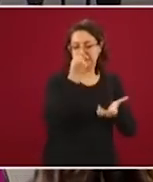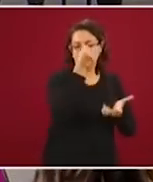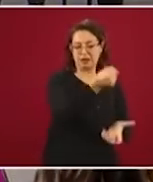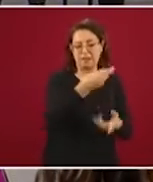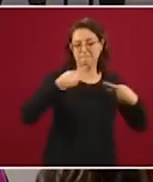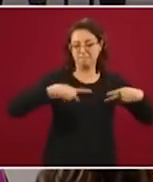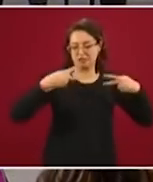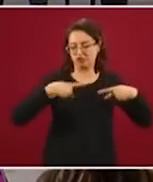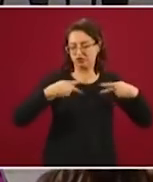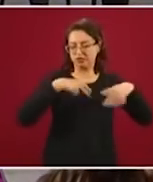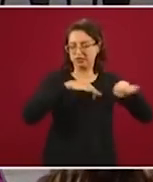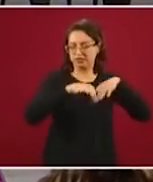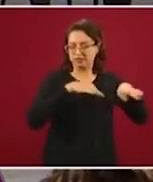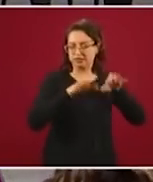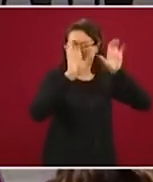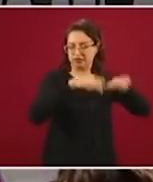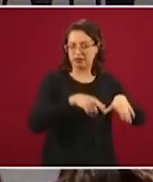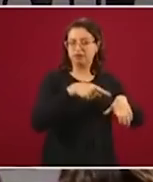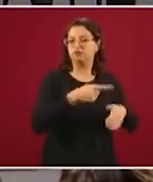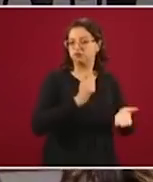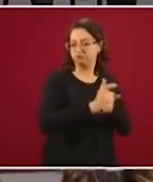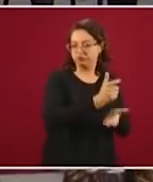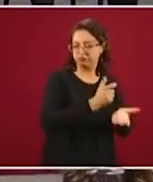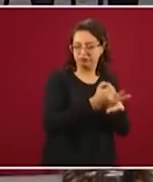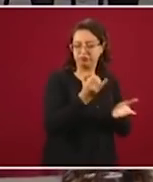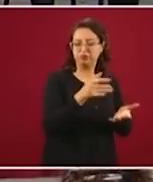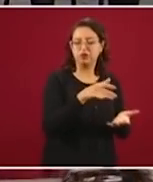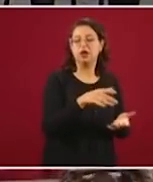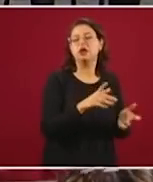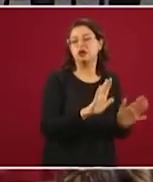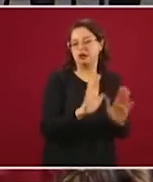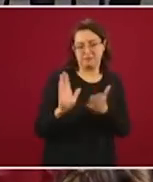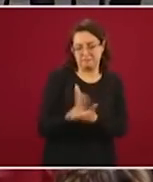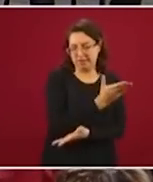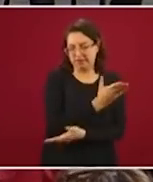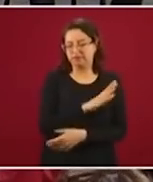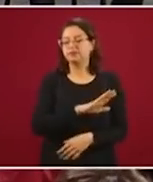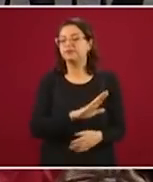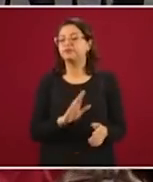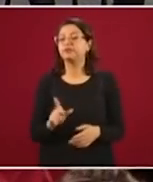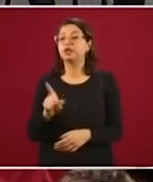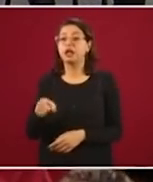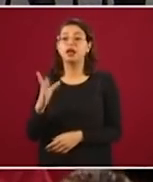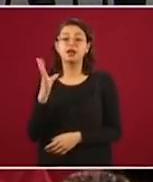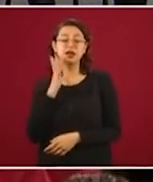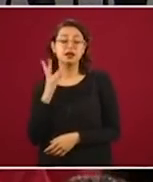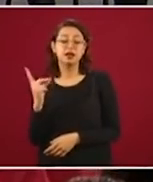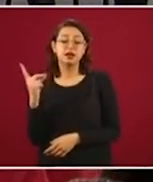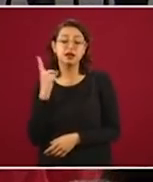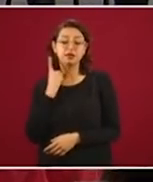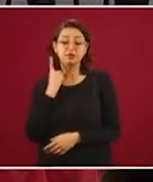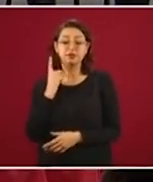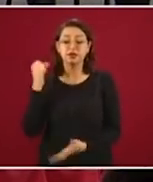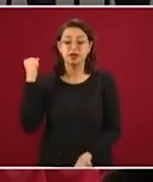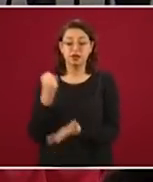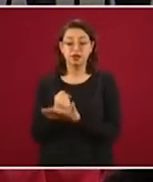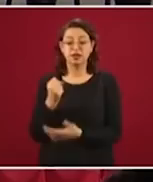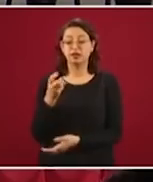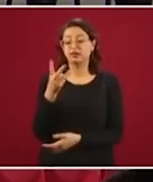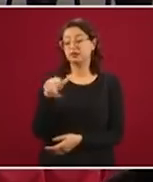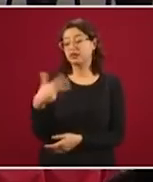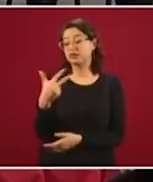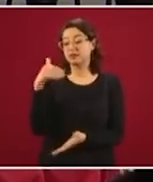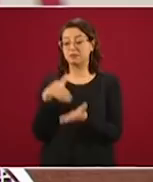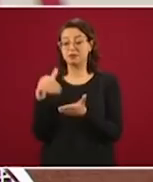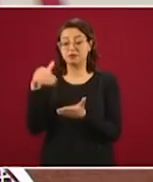los trabajadores. La Cámara de Diputados aprobó un monto de 13,000 millones